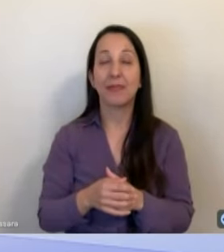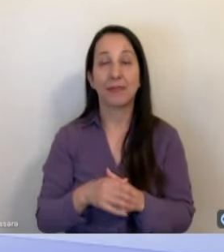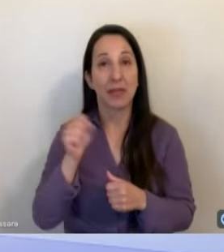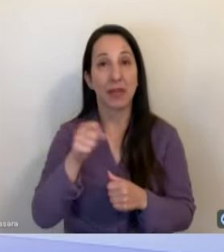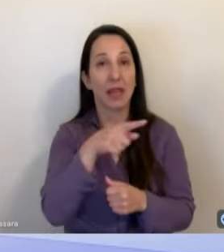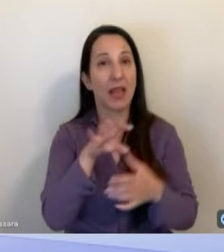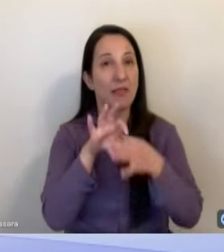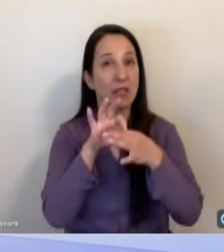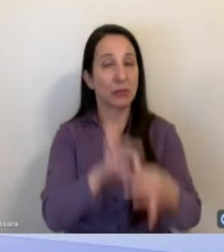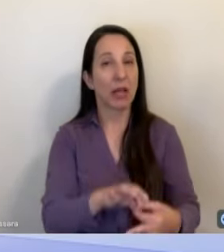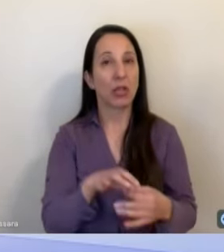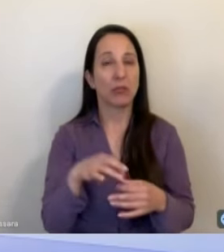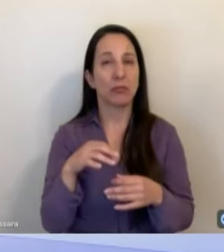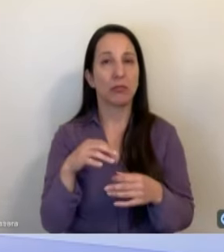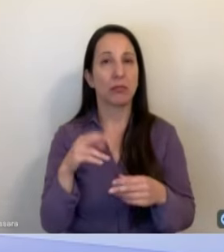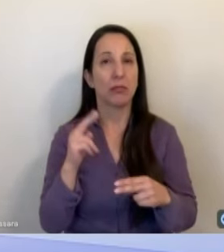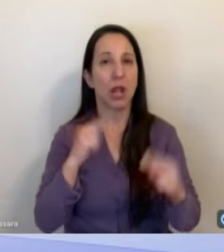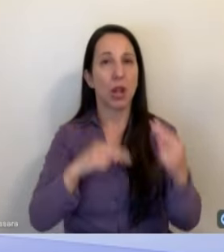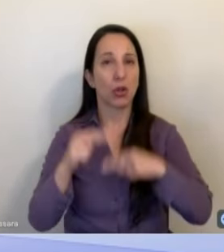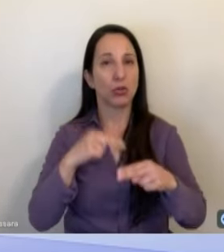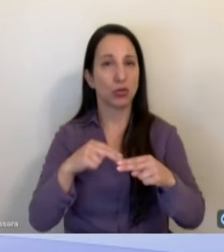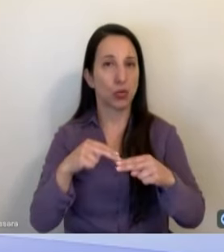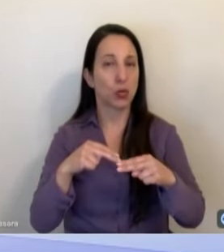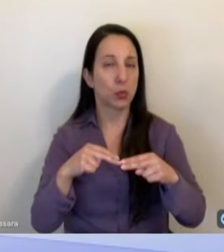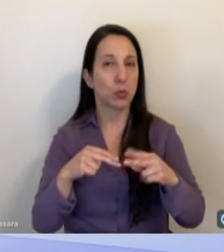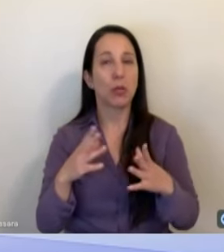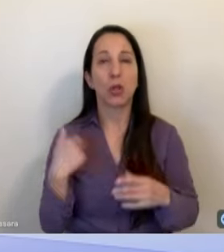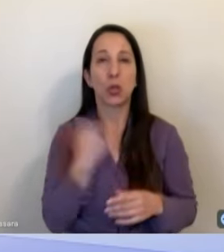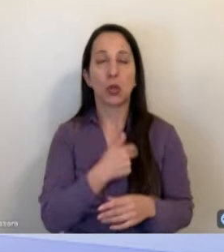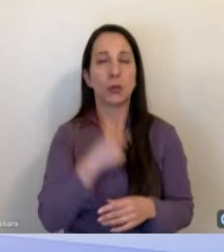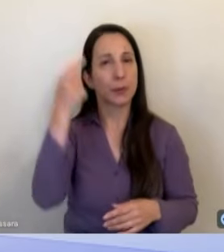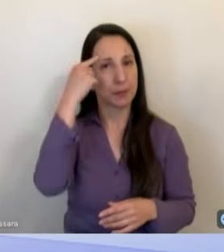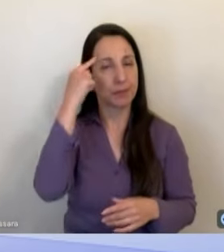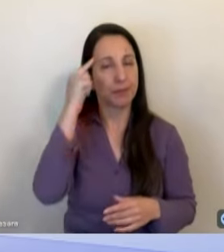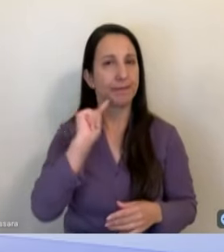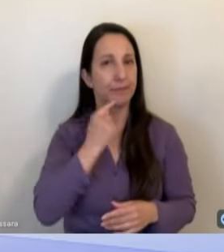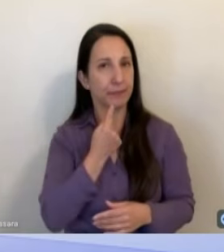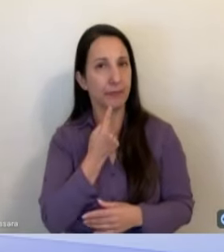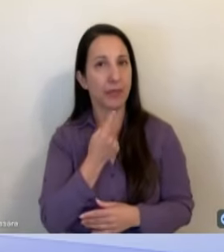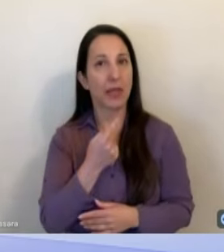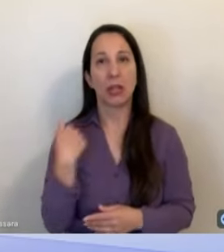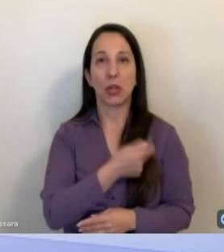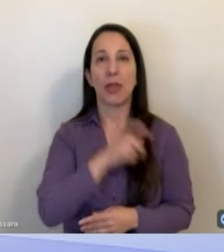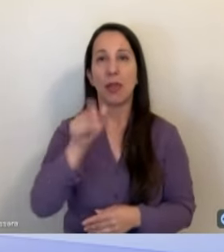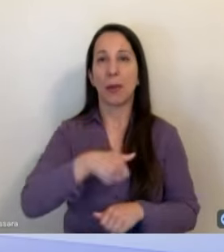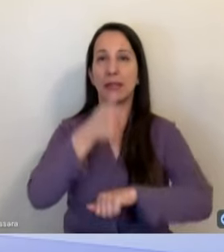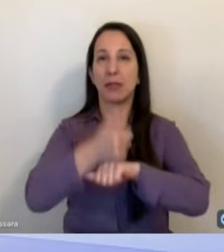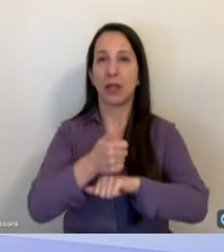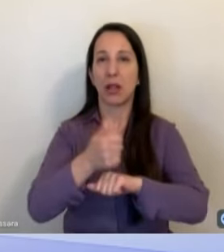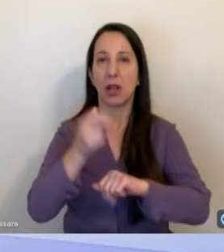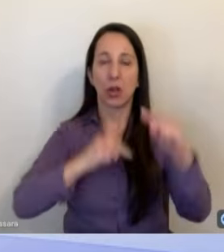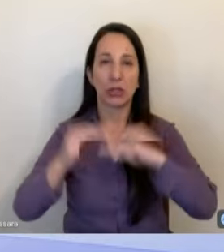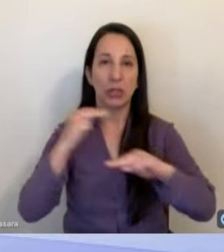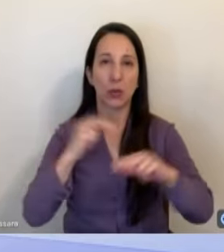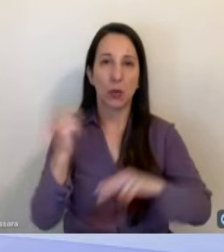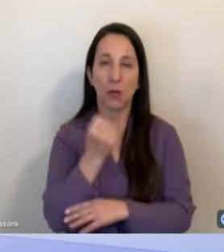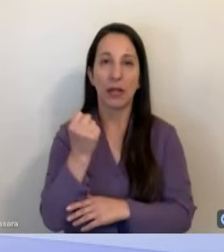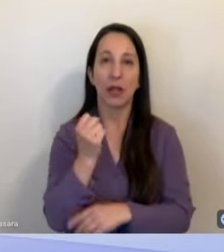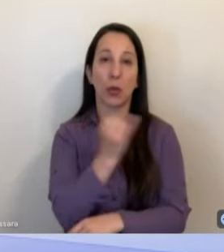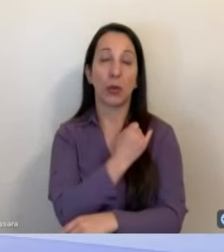los emprendedores, nosotros hemos considerado seriamente que tenemos que establecer una negociación muy fuerte con la Junta Directiva de la